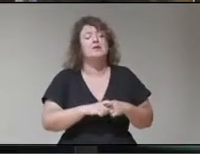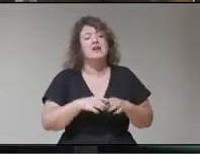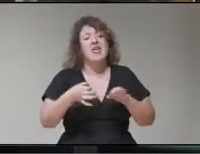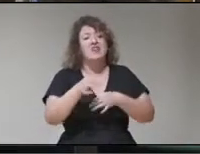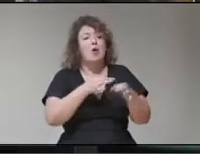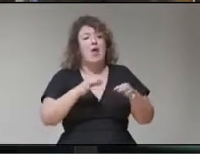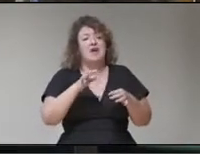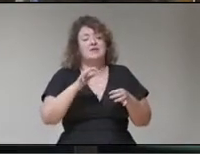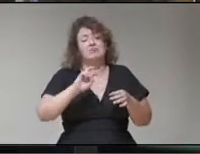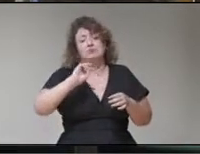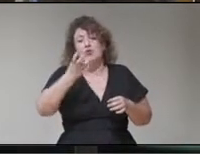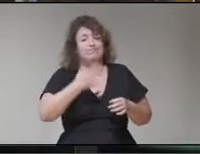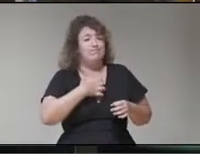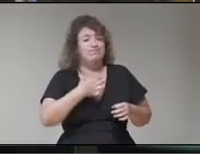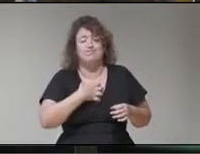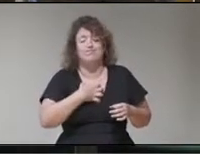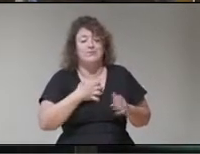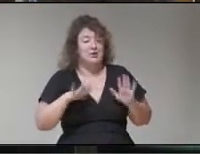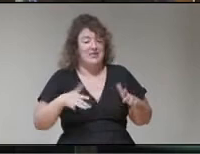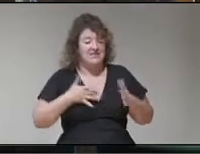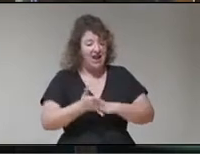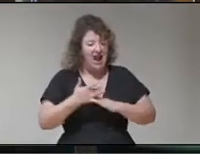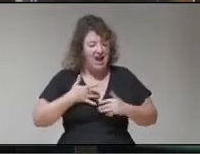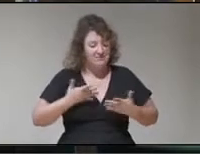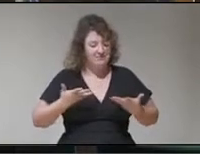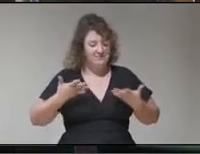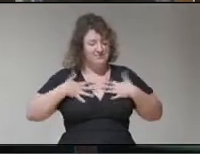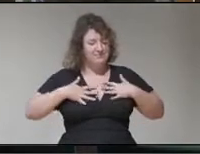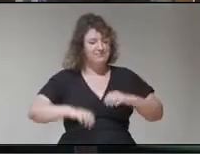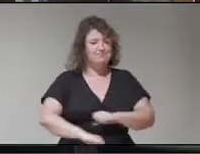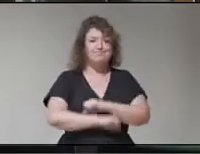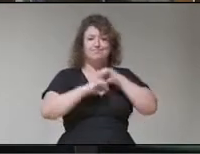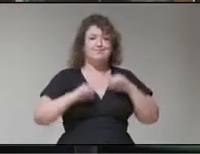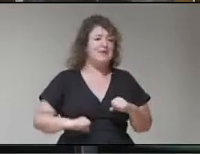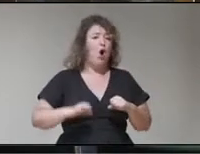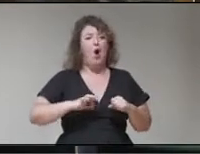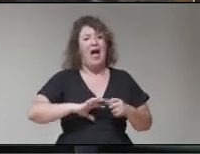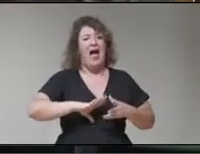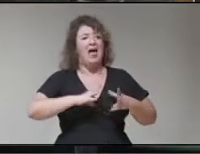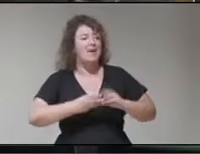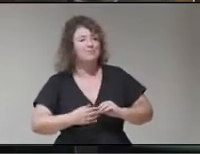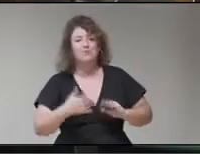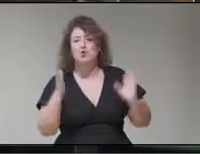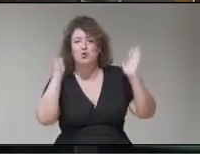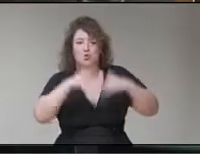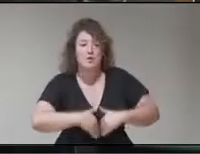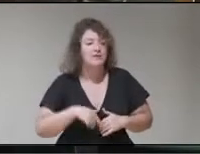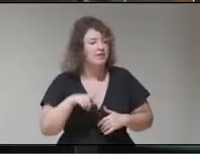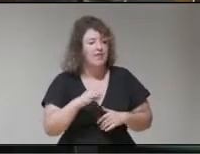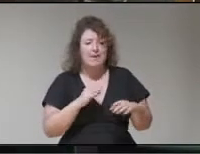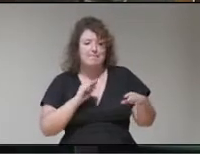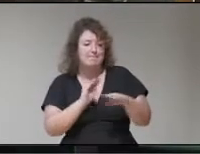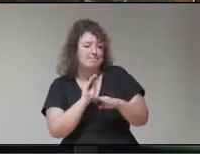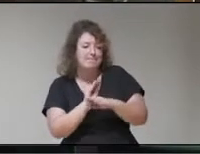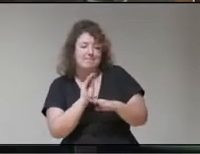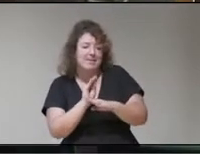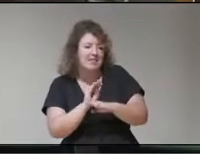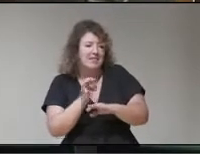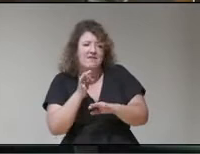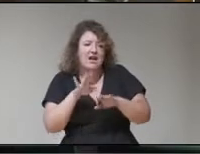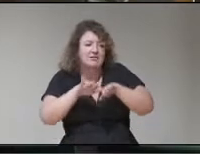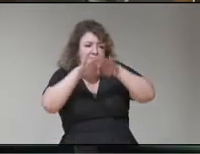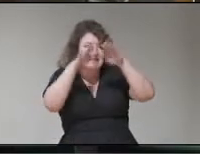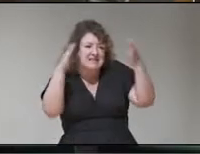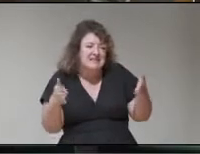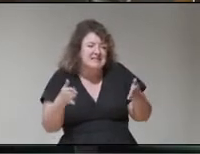inmunitario adquirido, sistema inmunitario adaptativo en absoluto. Y esos niños han de ser mantenidos en condiciones